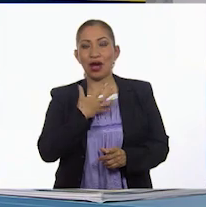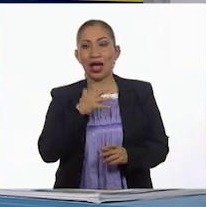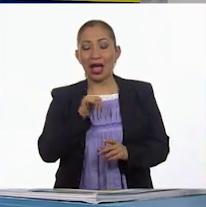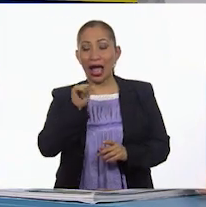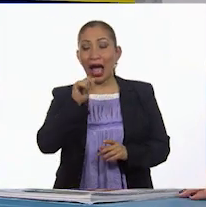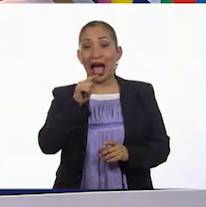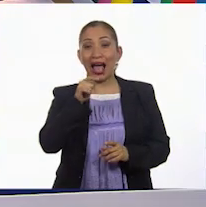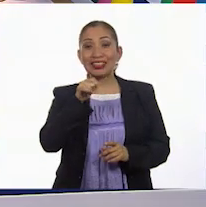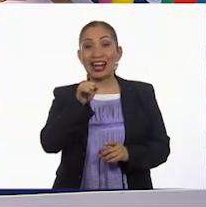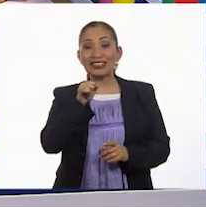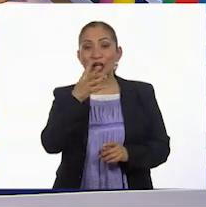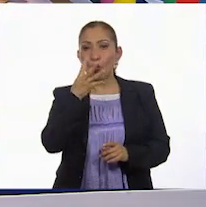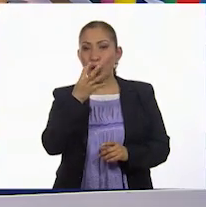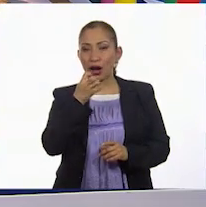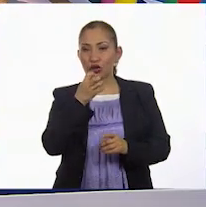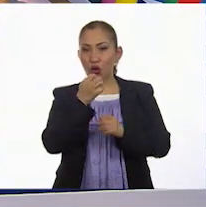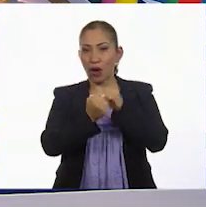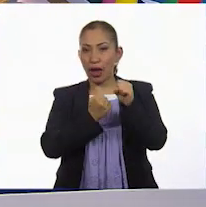de 4º grado,